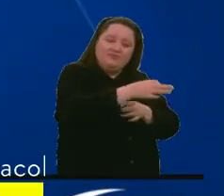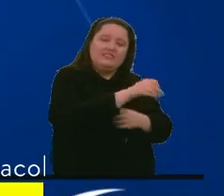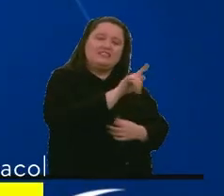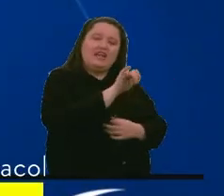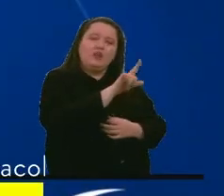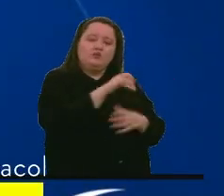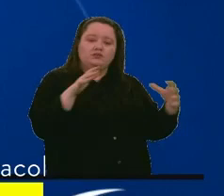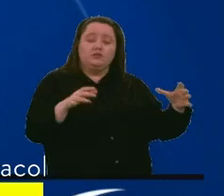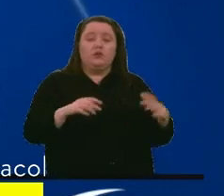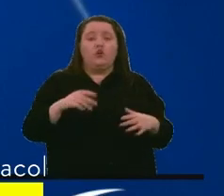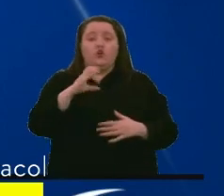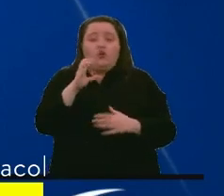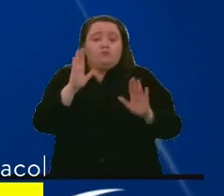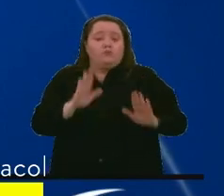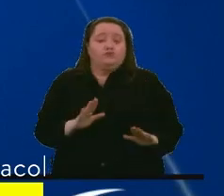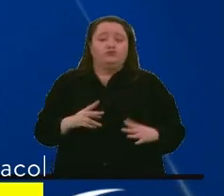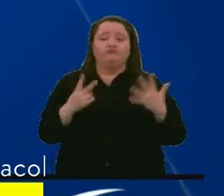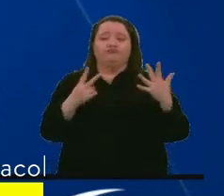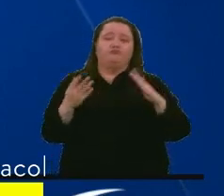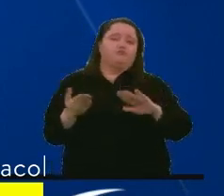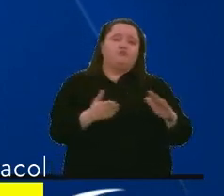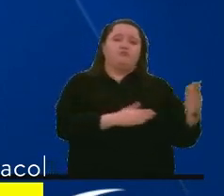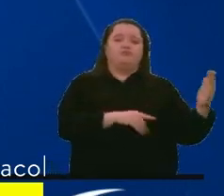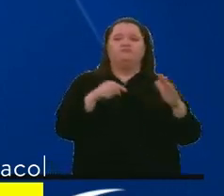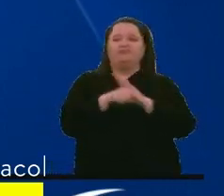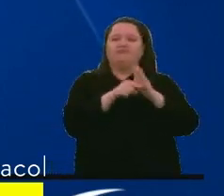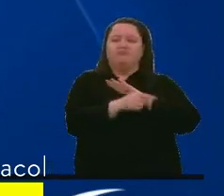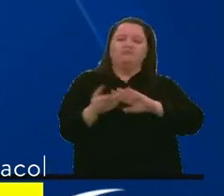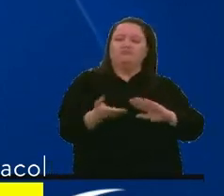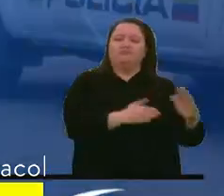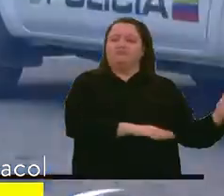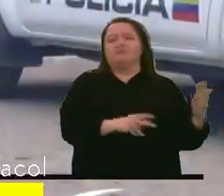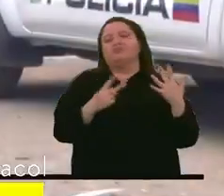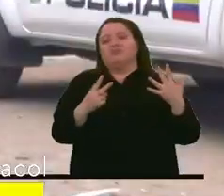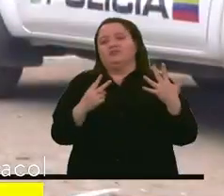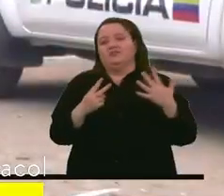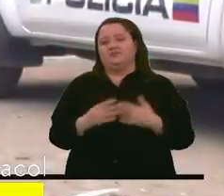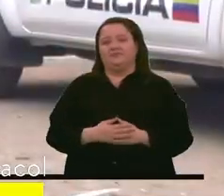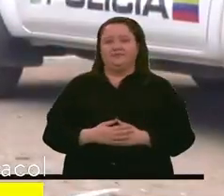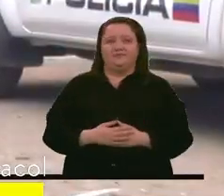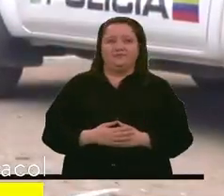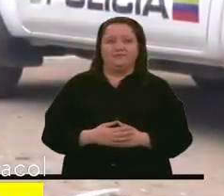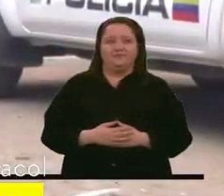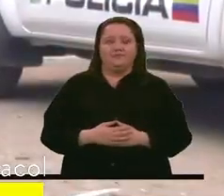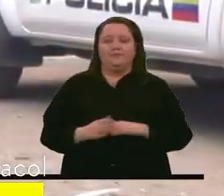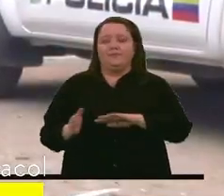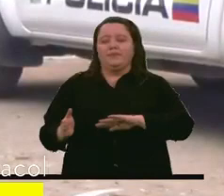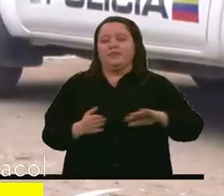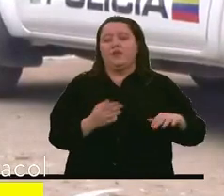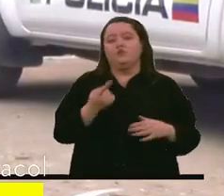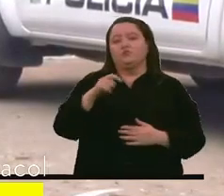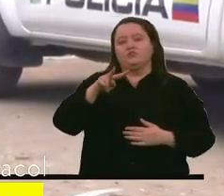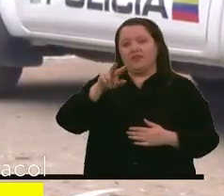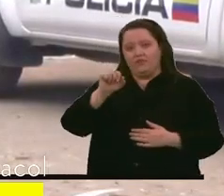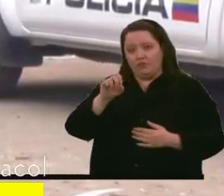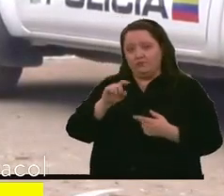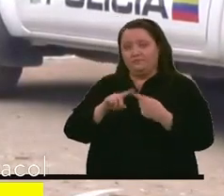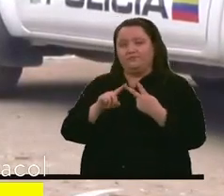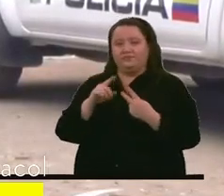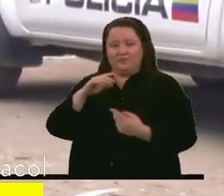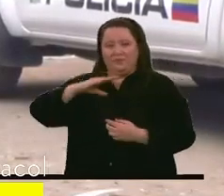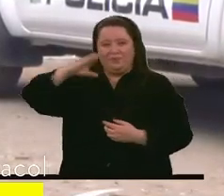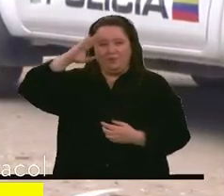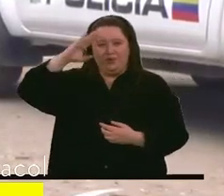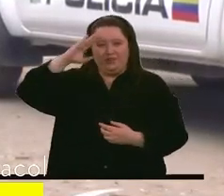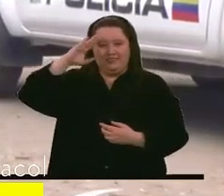7 colombianos asesinados. Gustavo Alberto Esquivel, el policía,